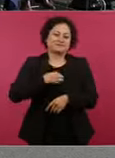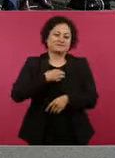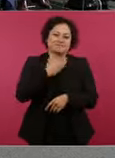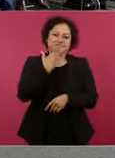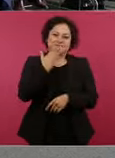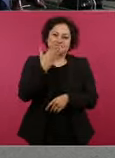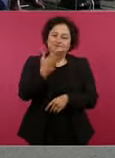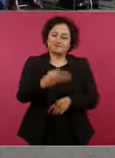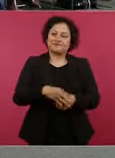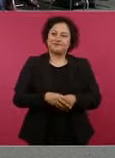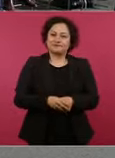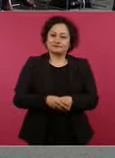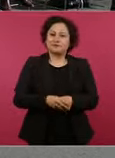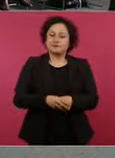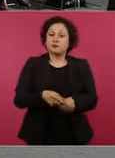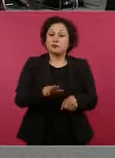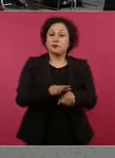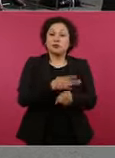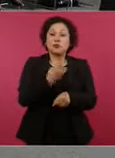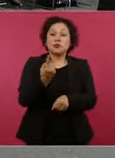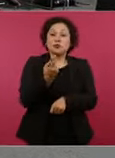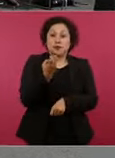para controlar la inflación.